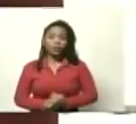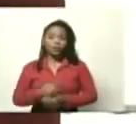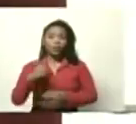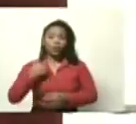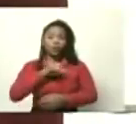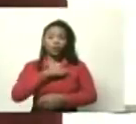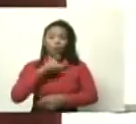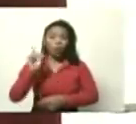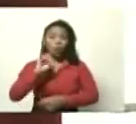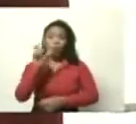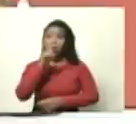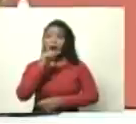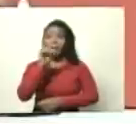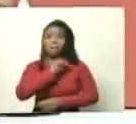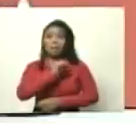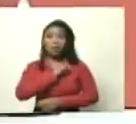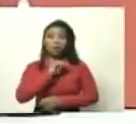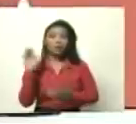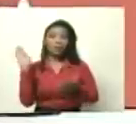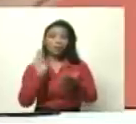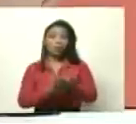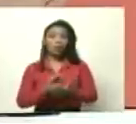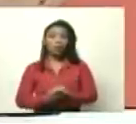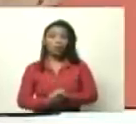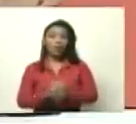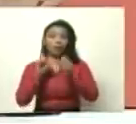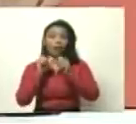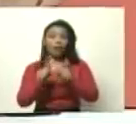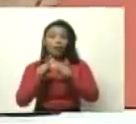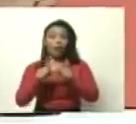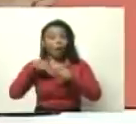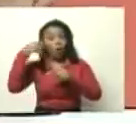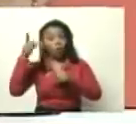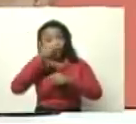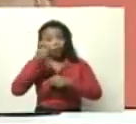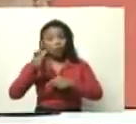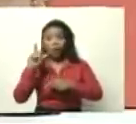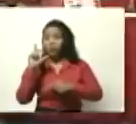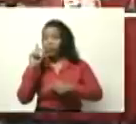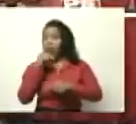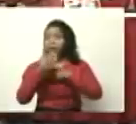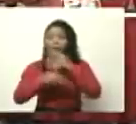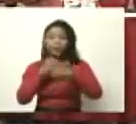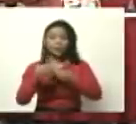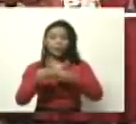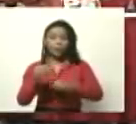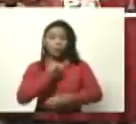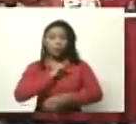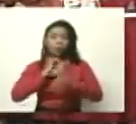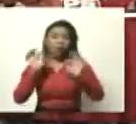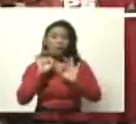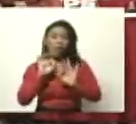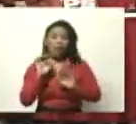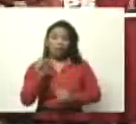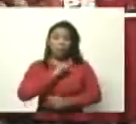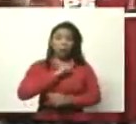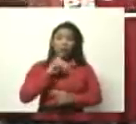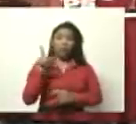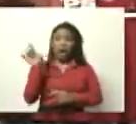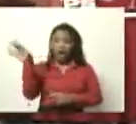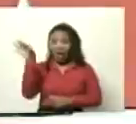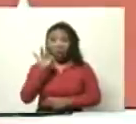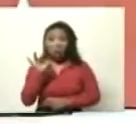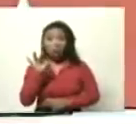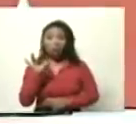no le tenemos miedo a que la justicia se imponga y ya queda el resto, ¿eh? No le comemos chantaje a nadie. No, que fue electo. Sí, tú